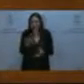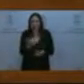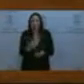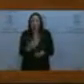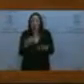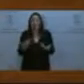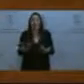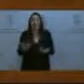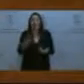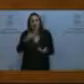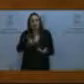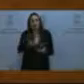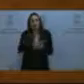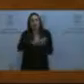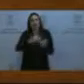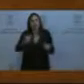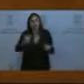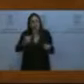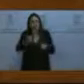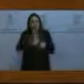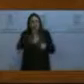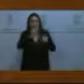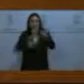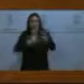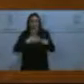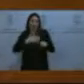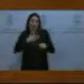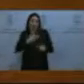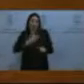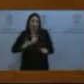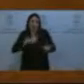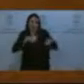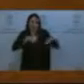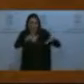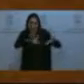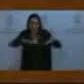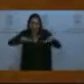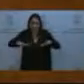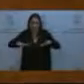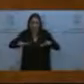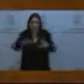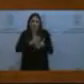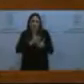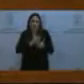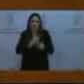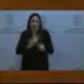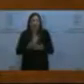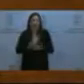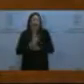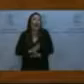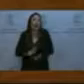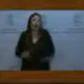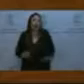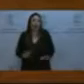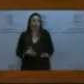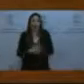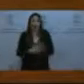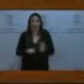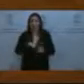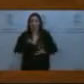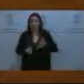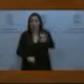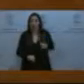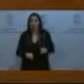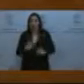así como las compensaciones a los propietarios de los terrenos. En una palabra, que son expoliados de sus